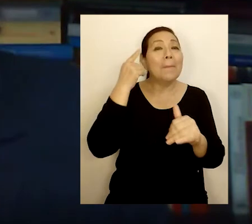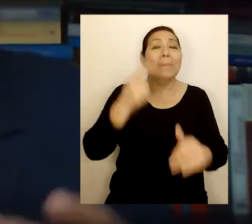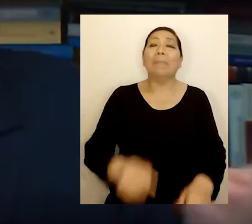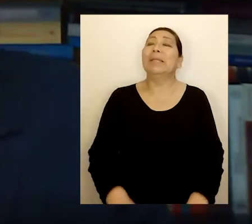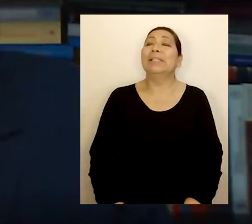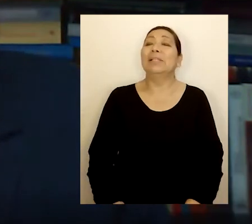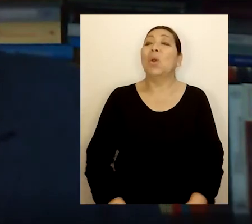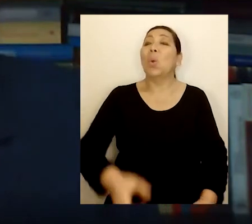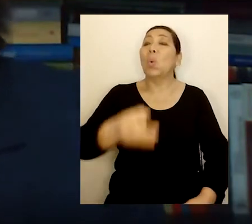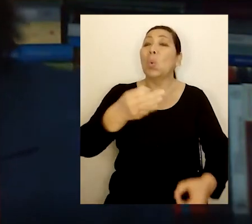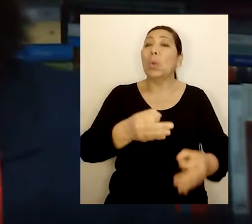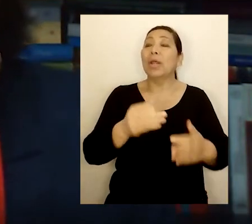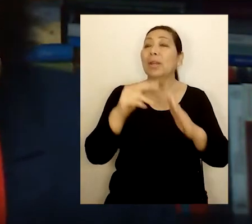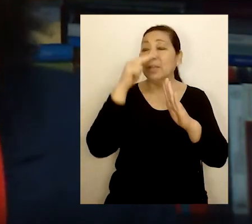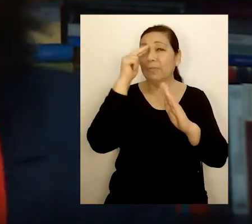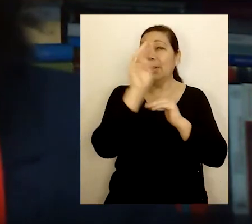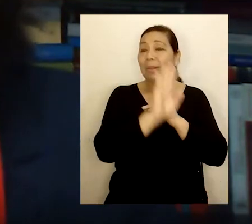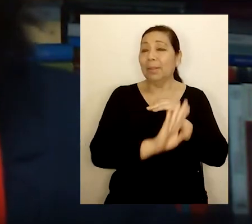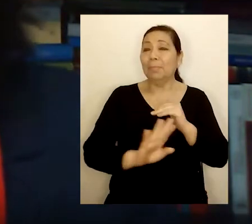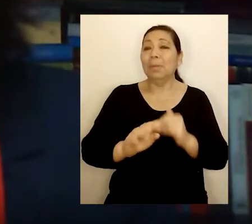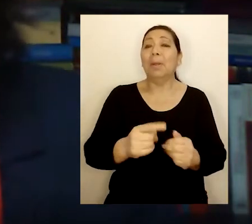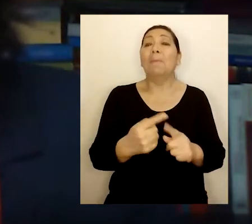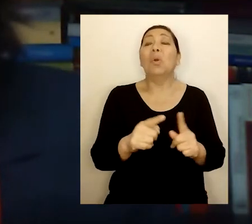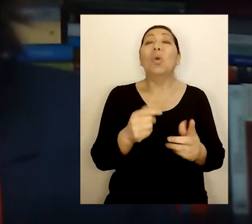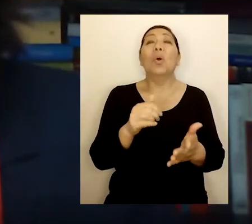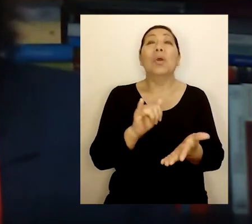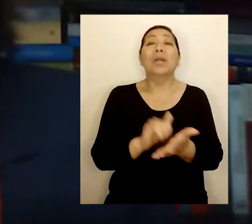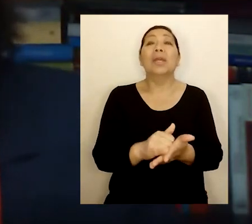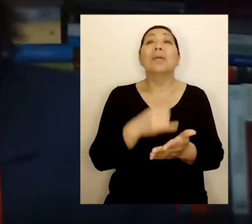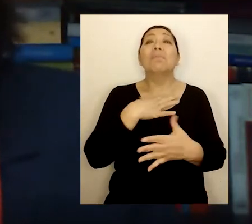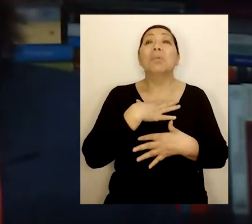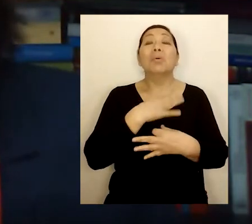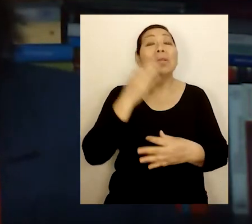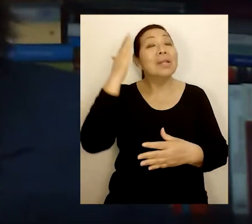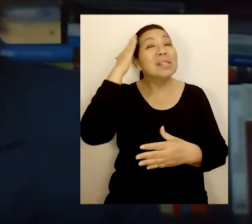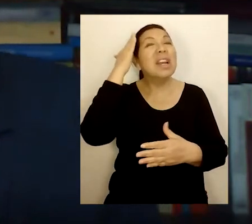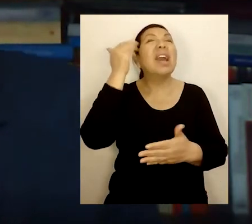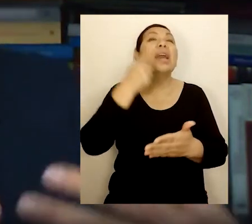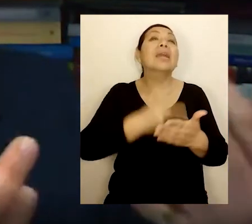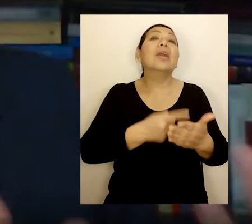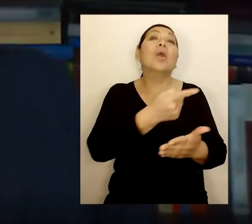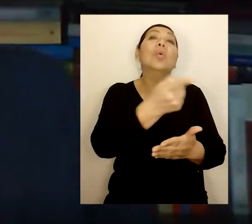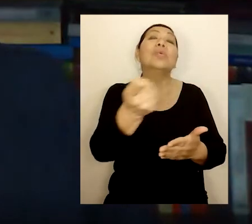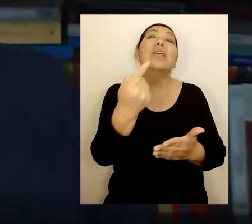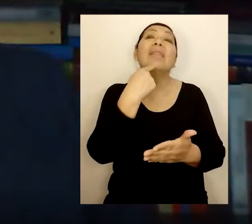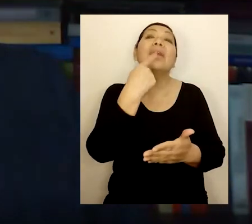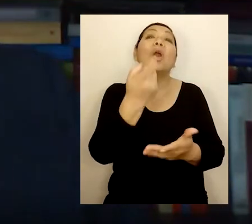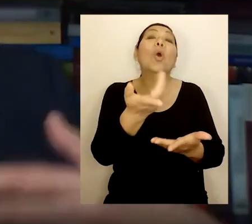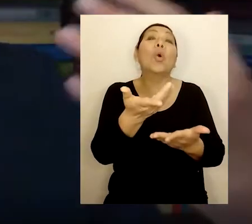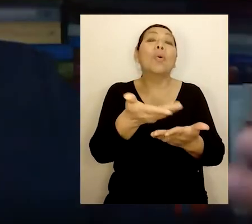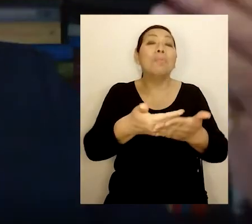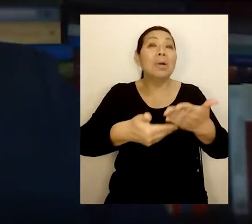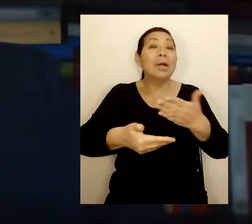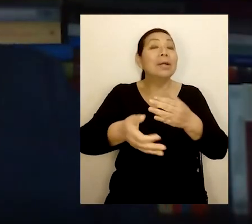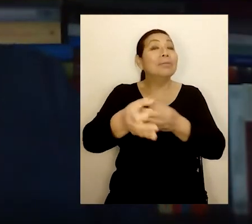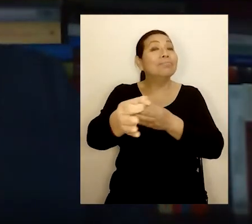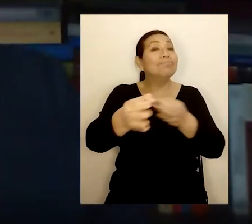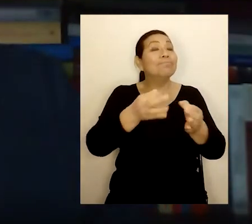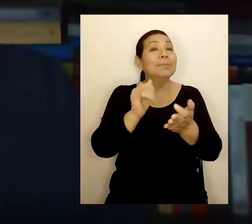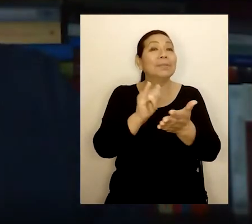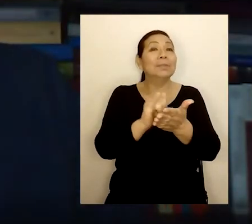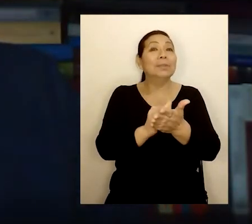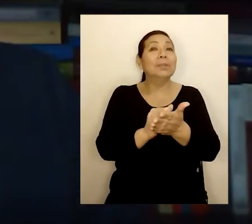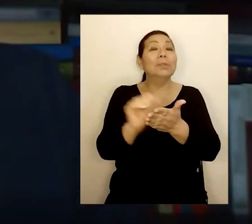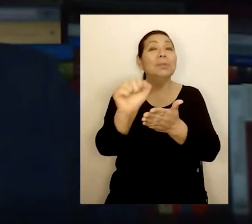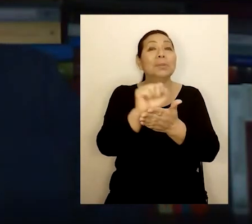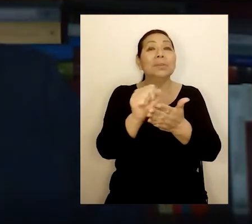pensamientos jurídicos a nivel nacional. Por lo tanto, me gustaría saber qué es lo que usted le planteó como debida interpretación que